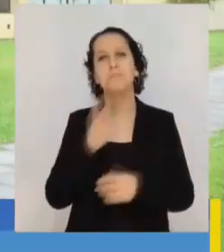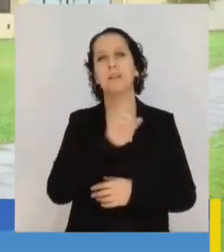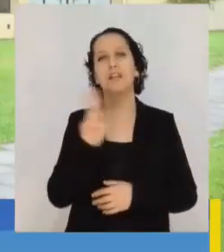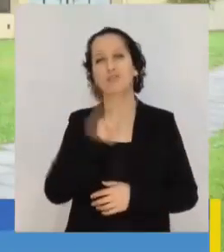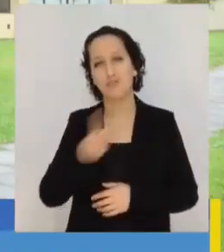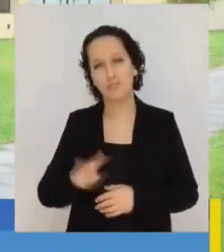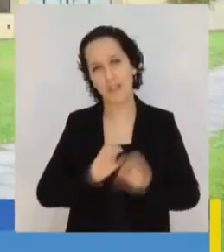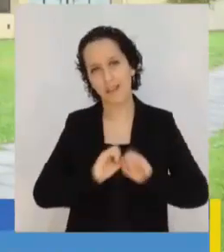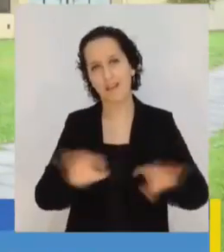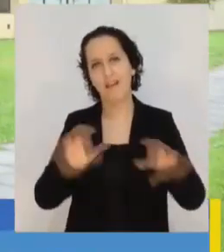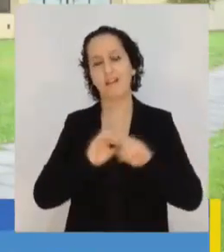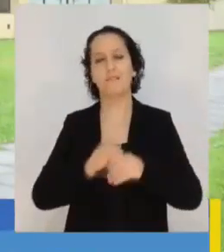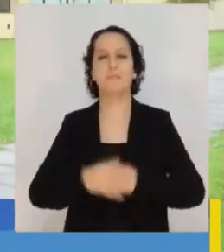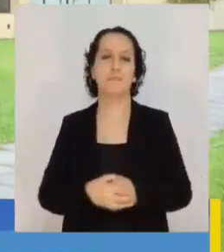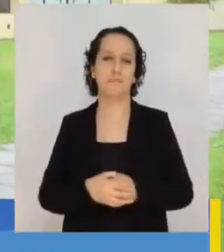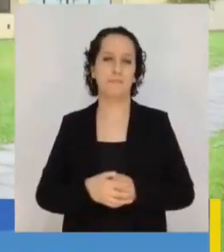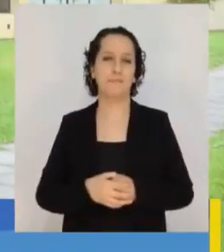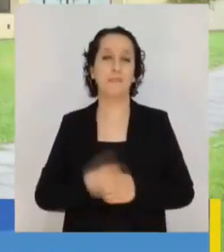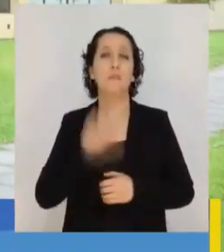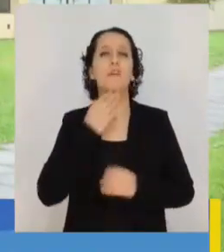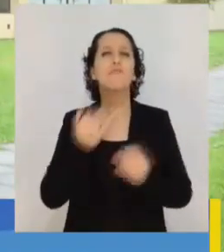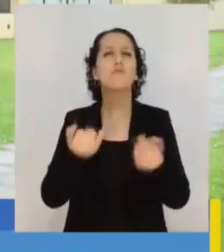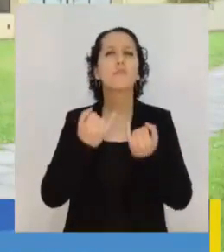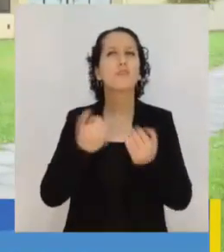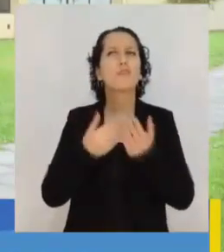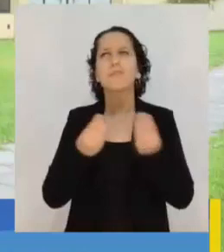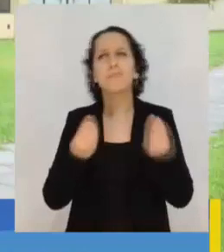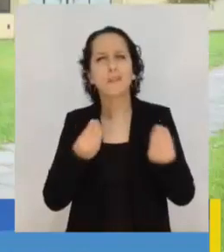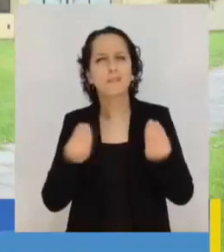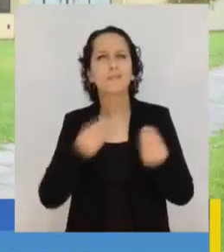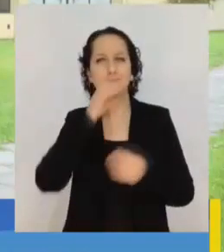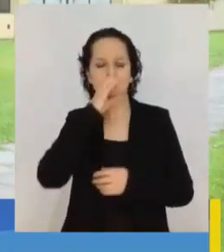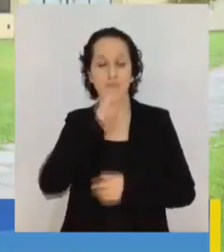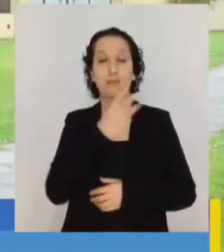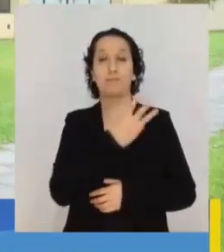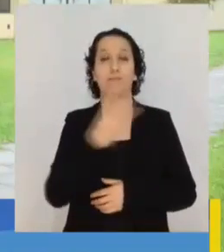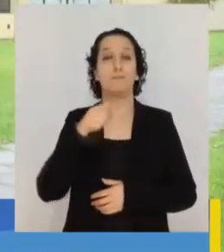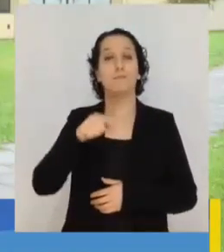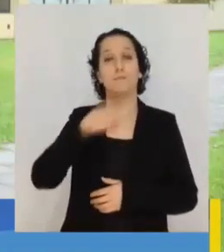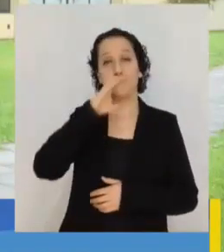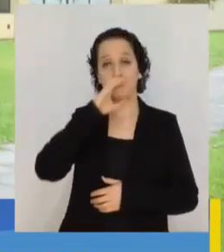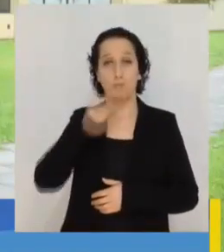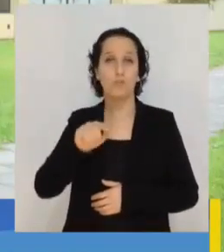de nuestras redes sociales y que se informen de todo lo que ocurre en la comuna en el sitio web